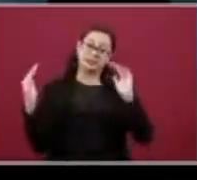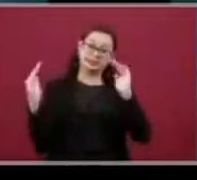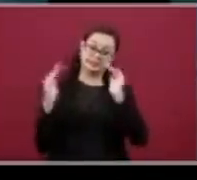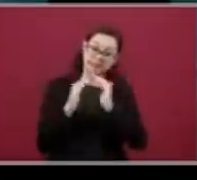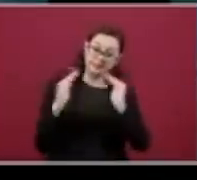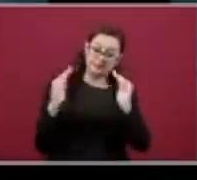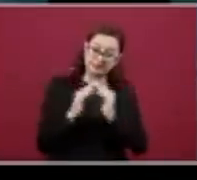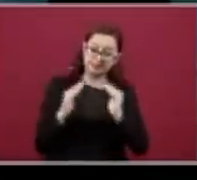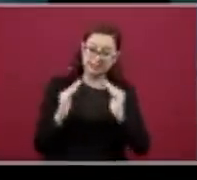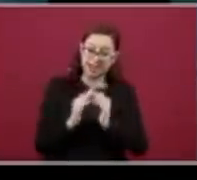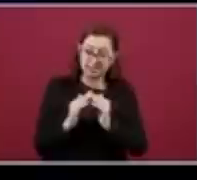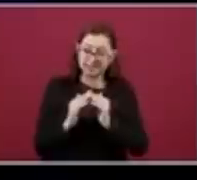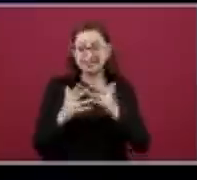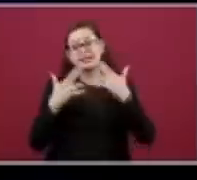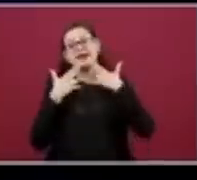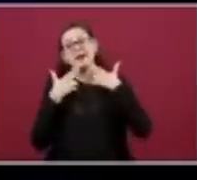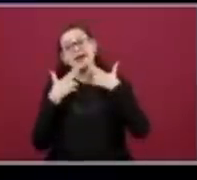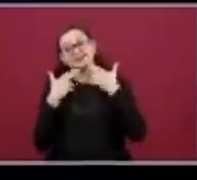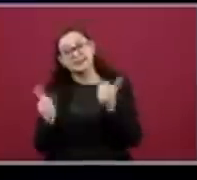y hay ranchos,